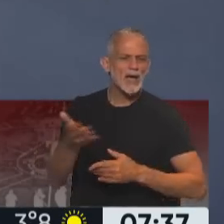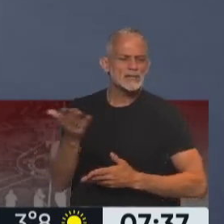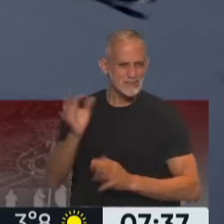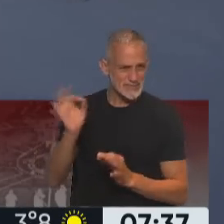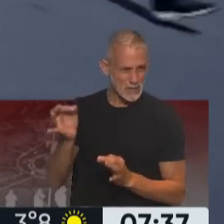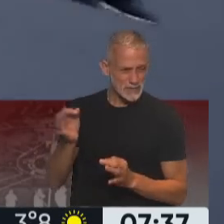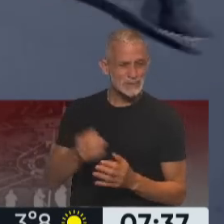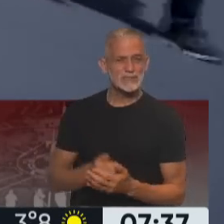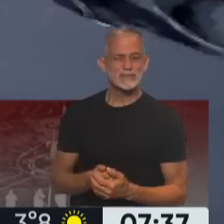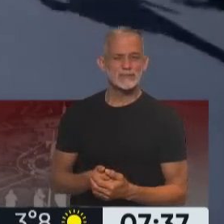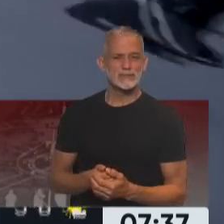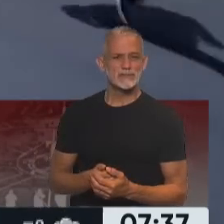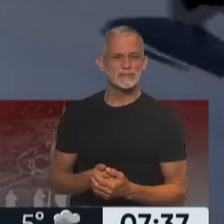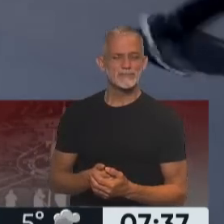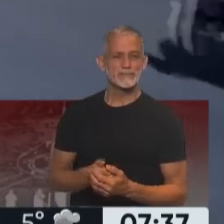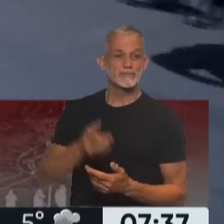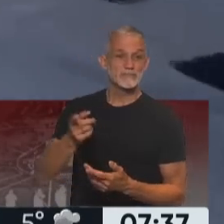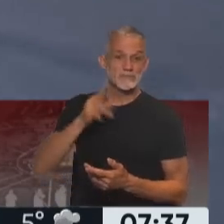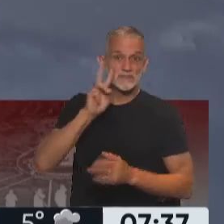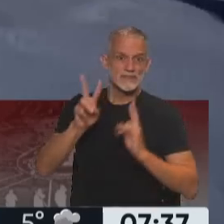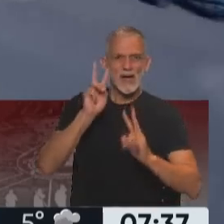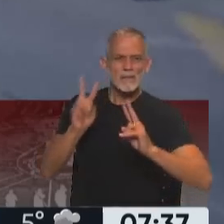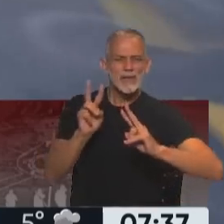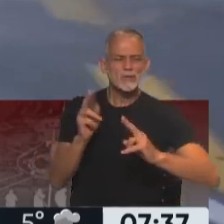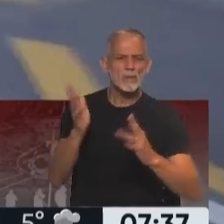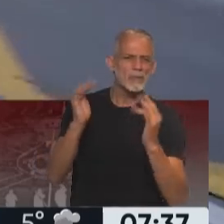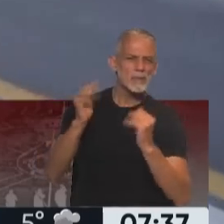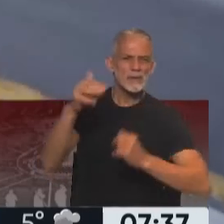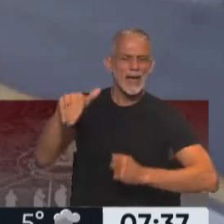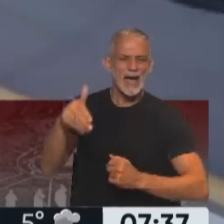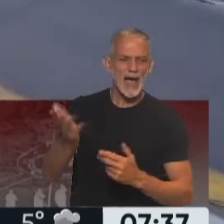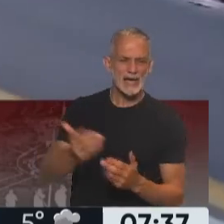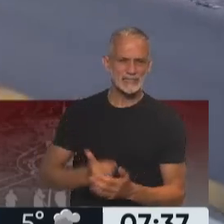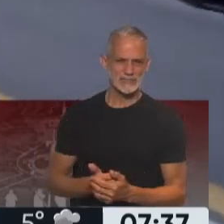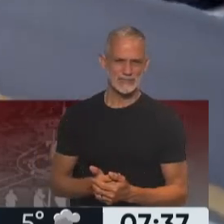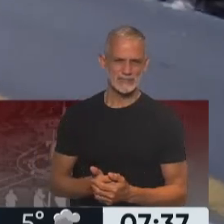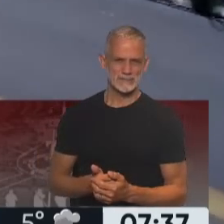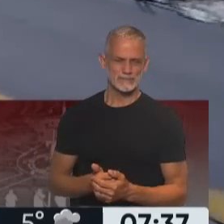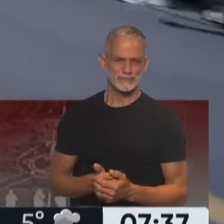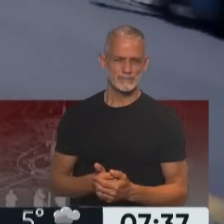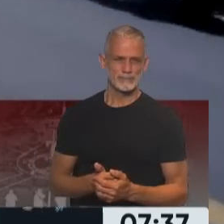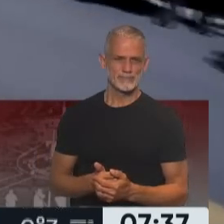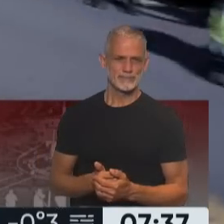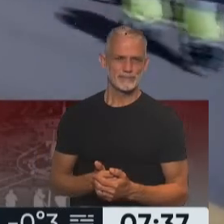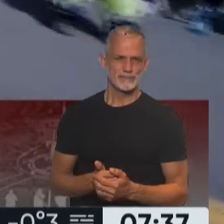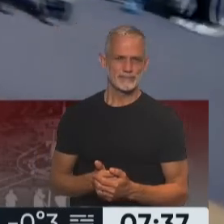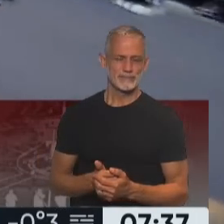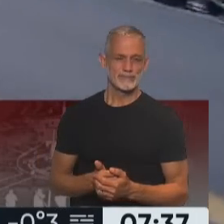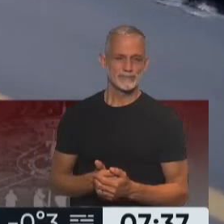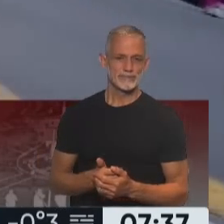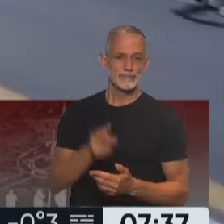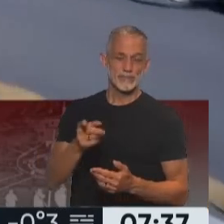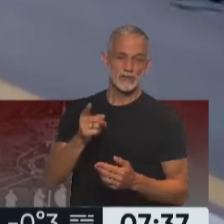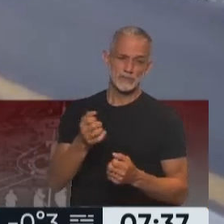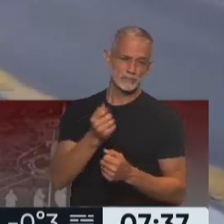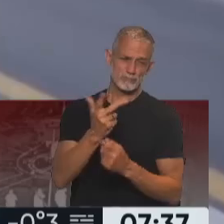que yo de esto, pero por lo que vamos tratando de visualizar, ¿no? Pero fíjate que ya es toda una